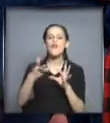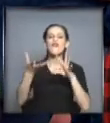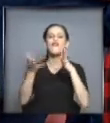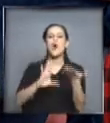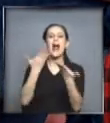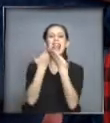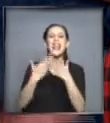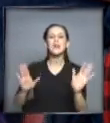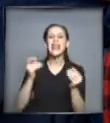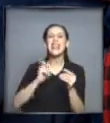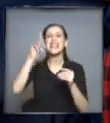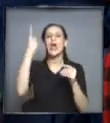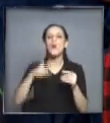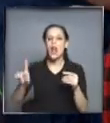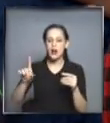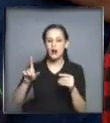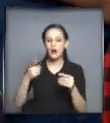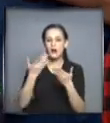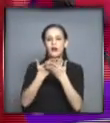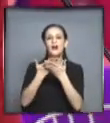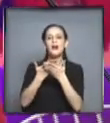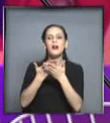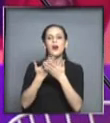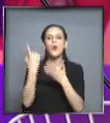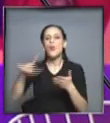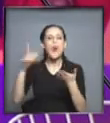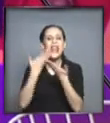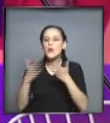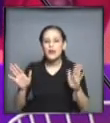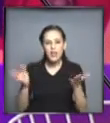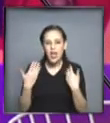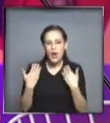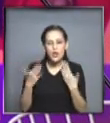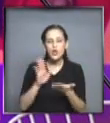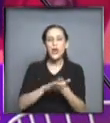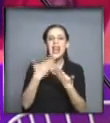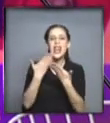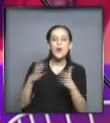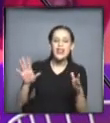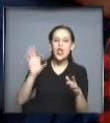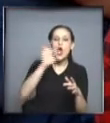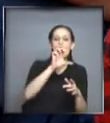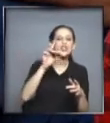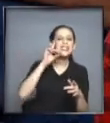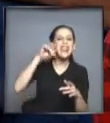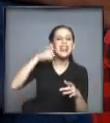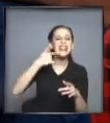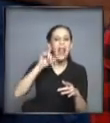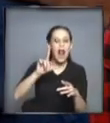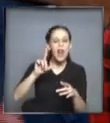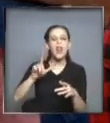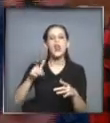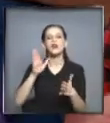que utilizan, ¿no? Porque ¿de qué libertad estamos hablando? ¿De la libertad occidental, de la libertad que se